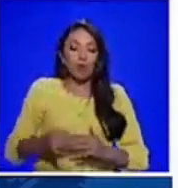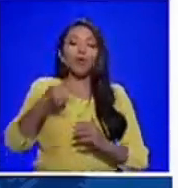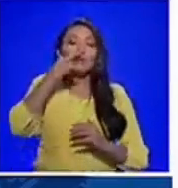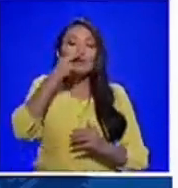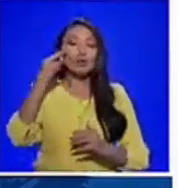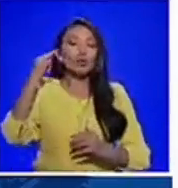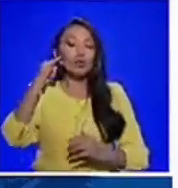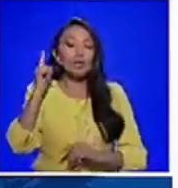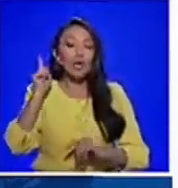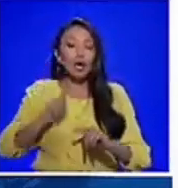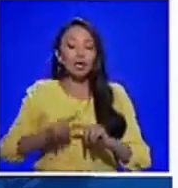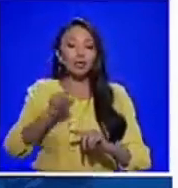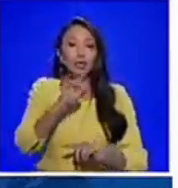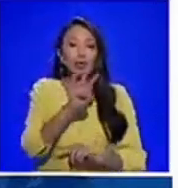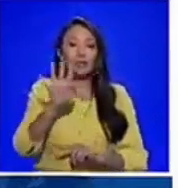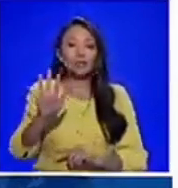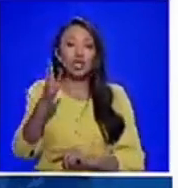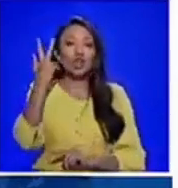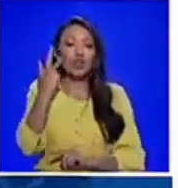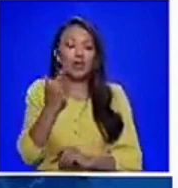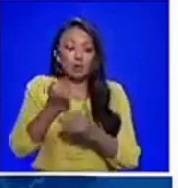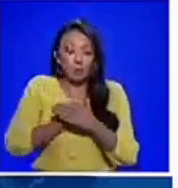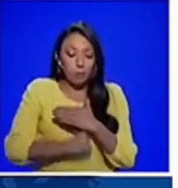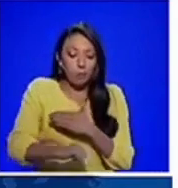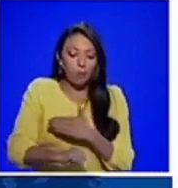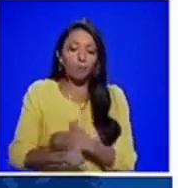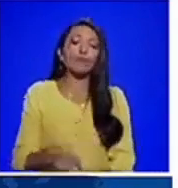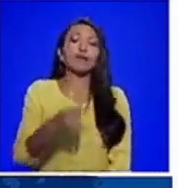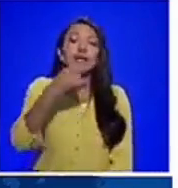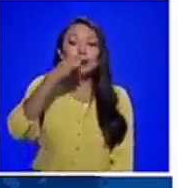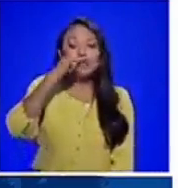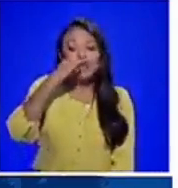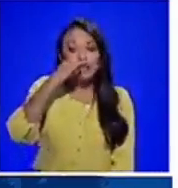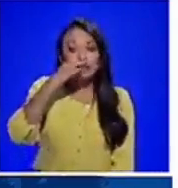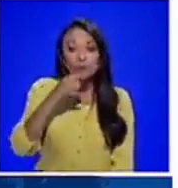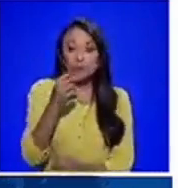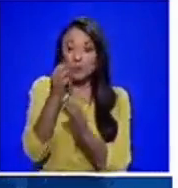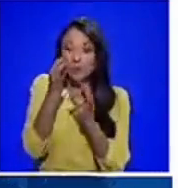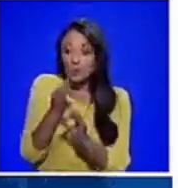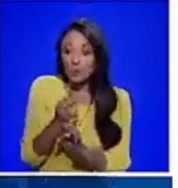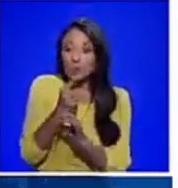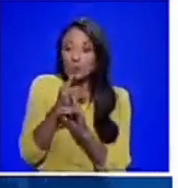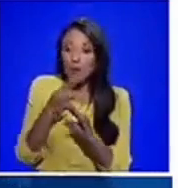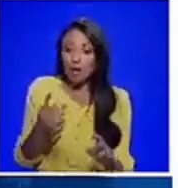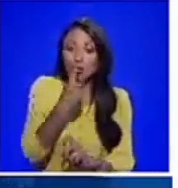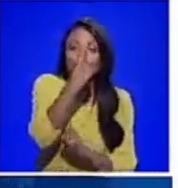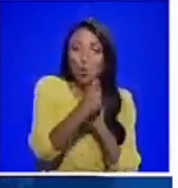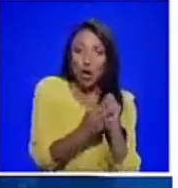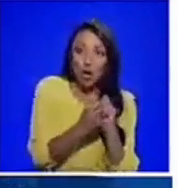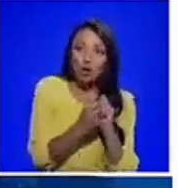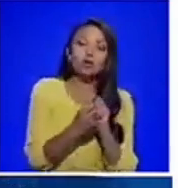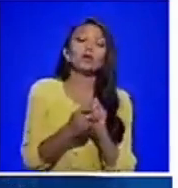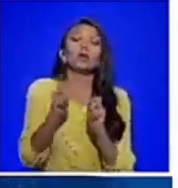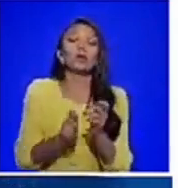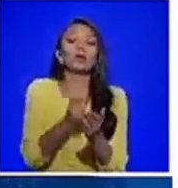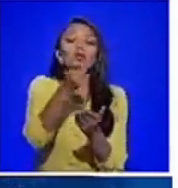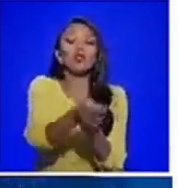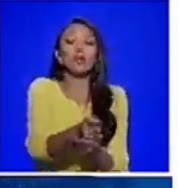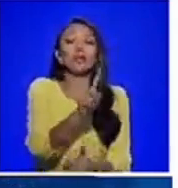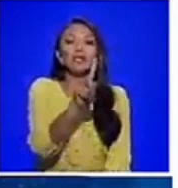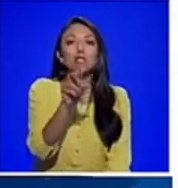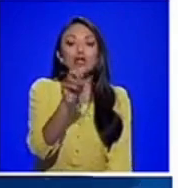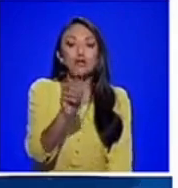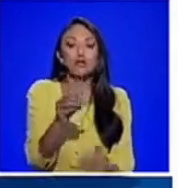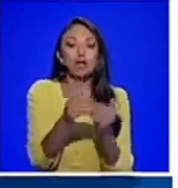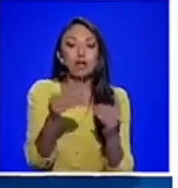45 días de nacido. Cuando el niño cumple 1 y 2 años recibe $120 siempre y cuando la